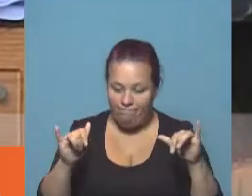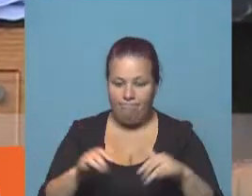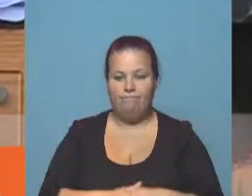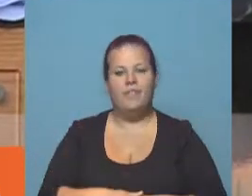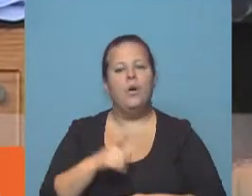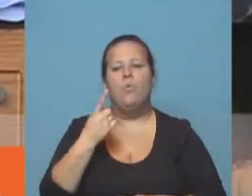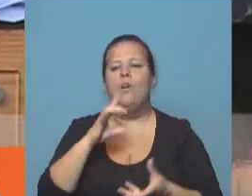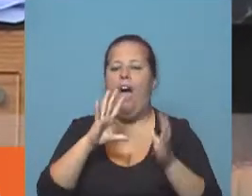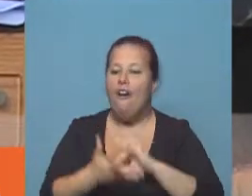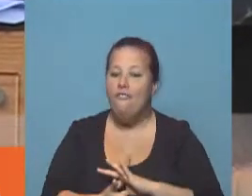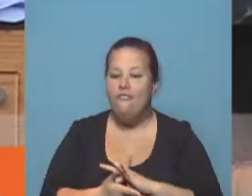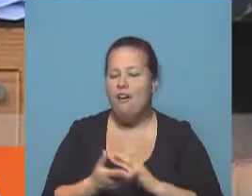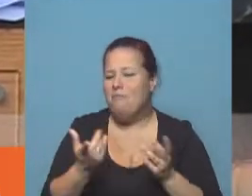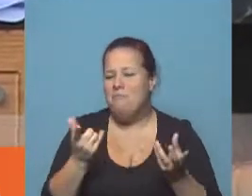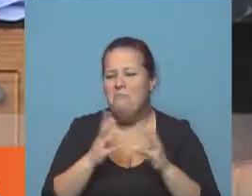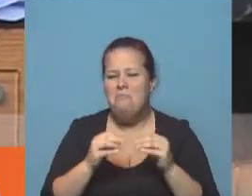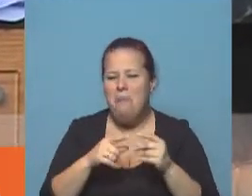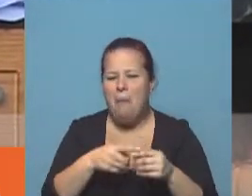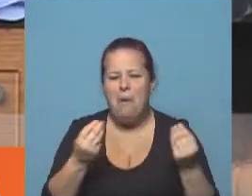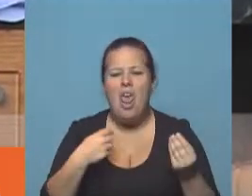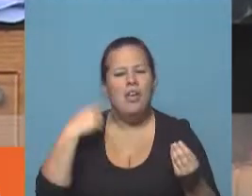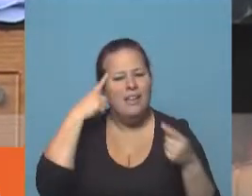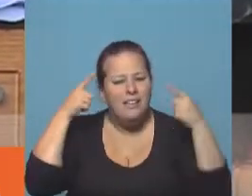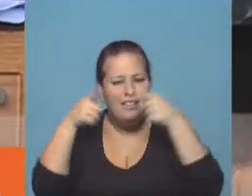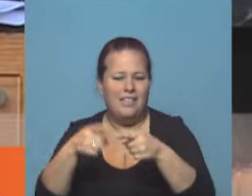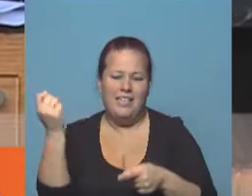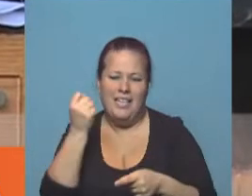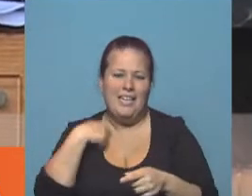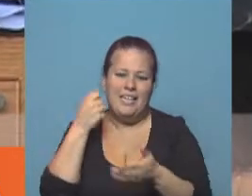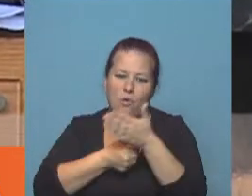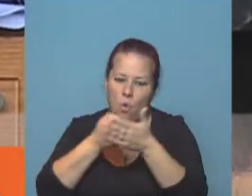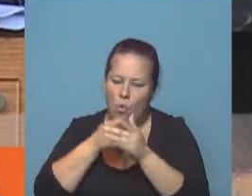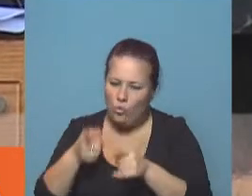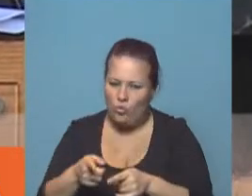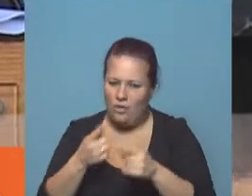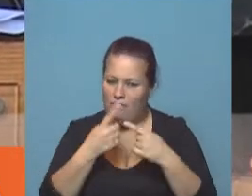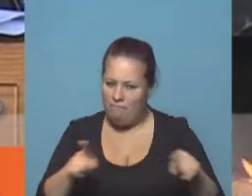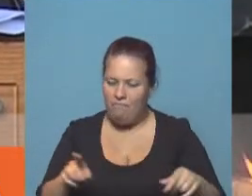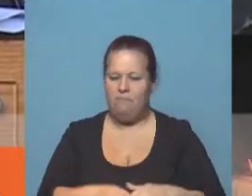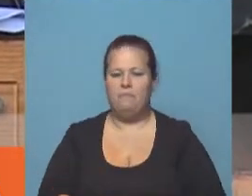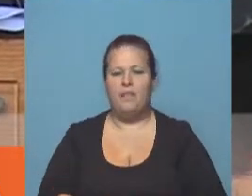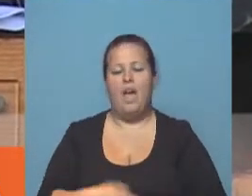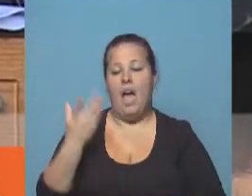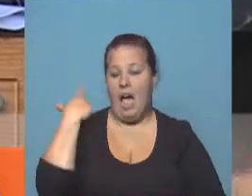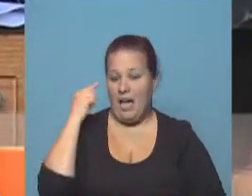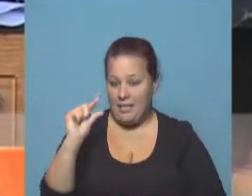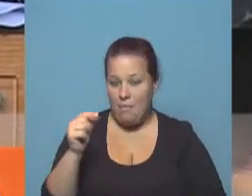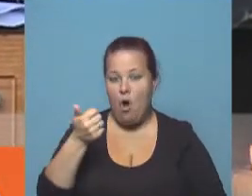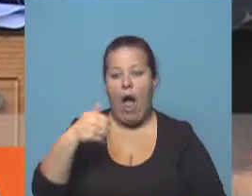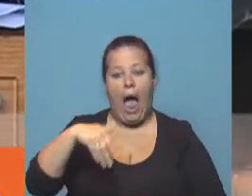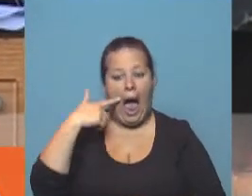que era un instrumento inútil para el propósito que en teoría perseguía. Hace pocos días la